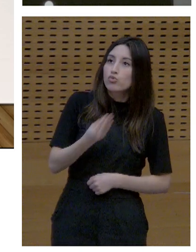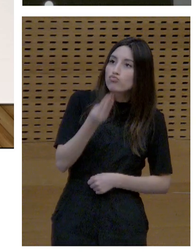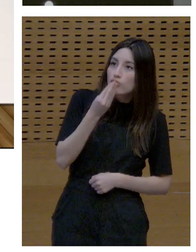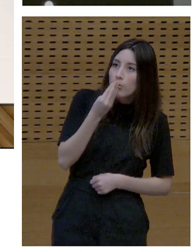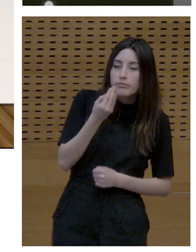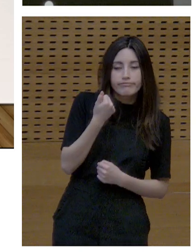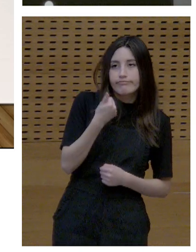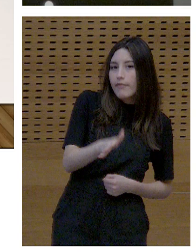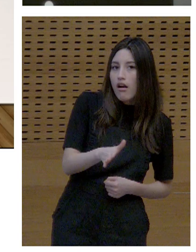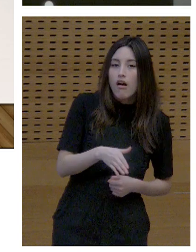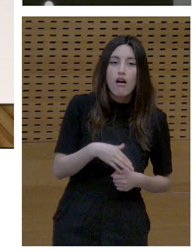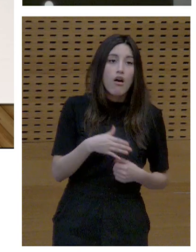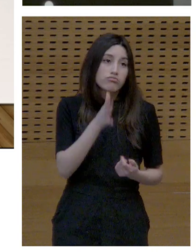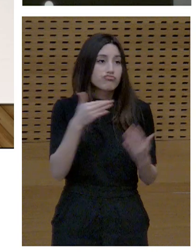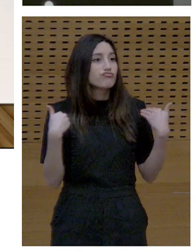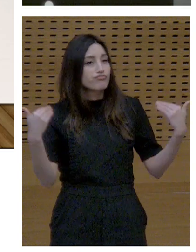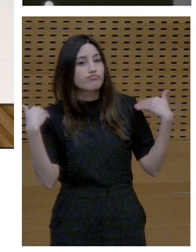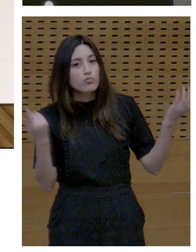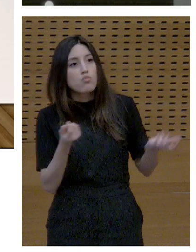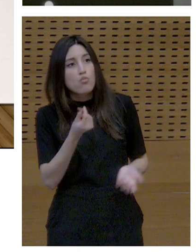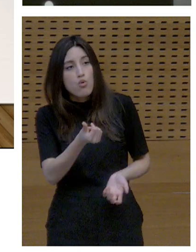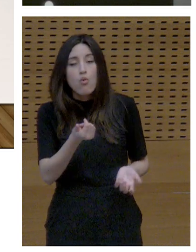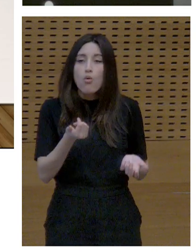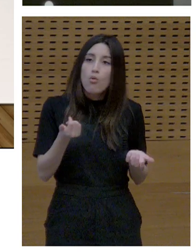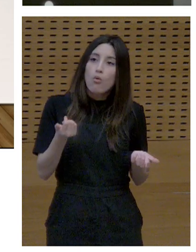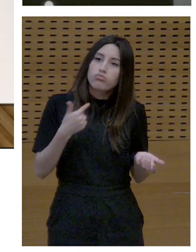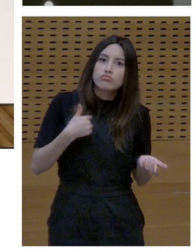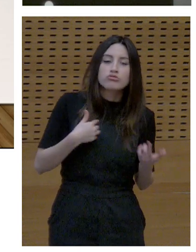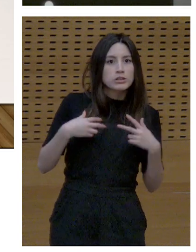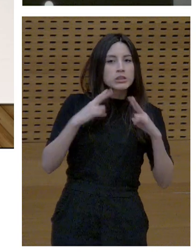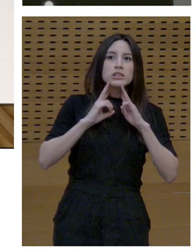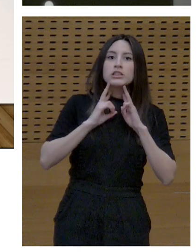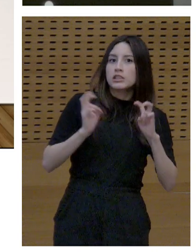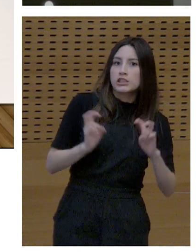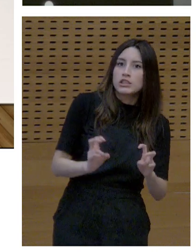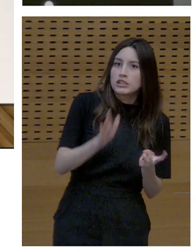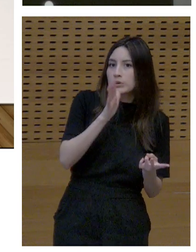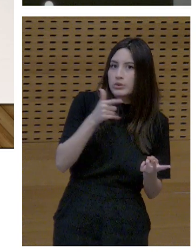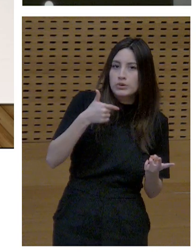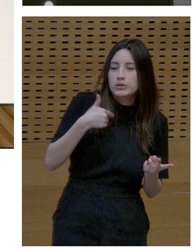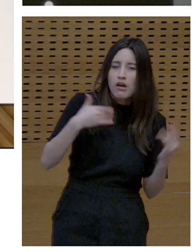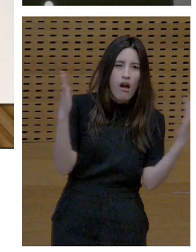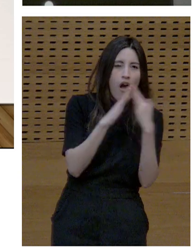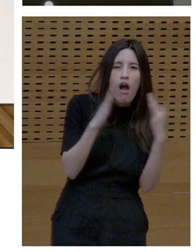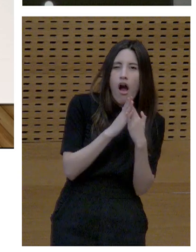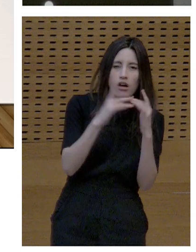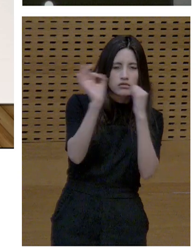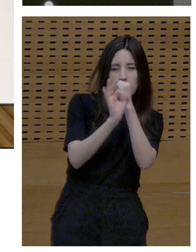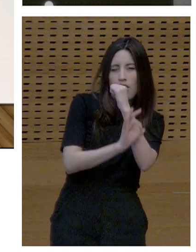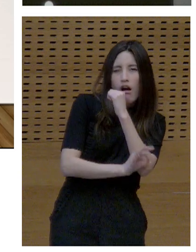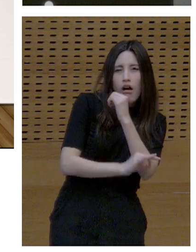mal, o porque hago poco ejercicio, o porque estoy estresado porque tengo mucha carga en casa. Bueno,